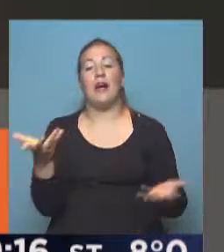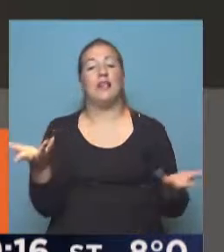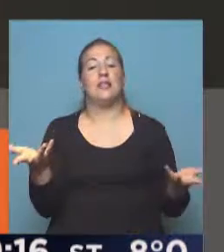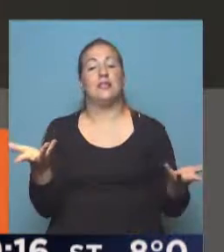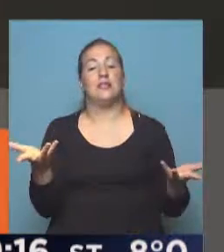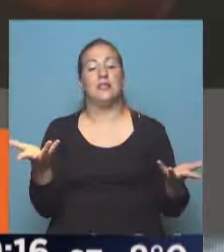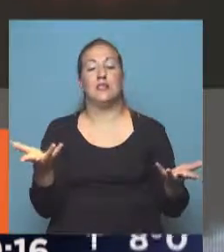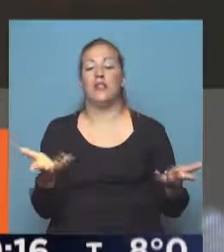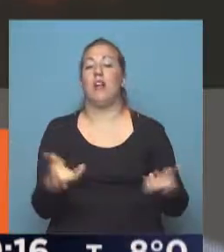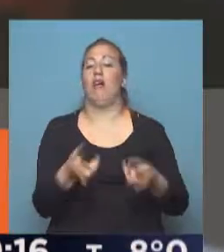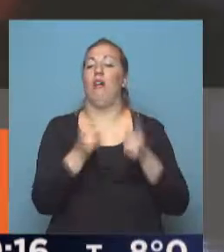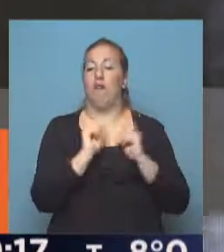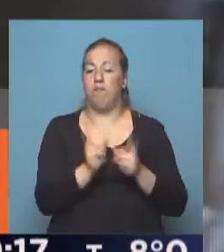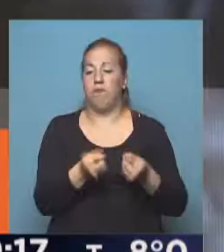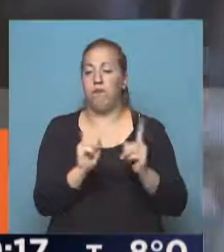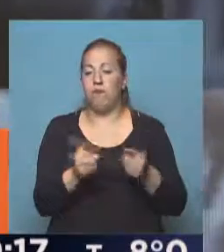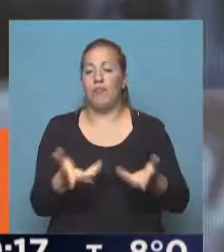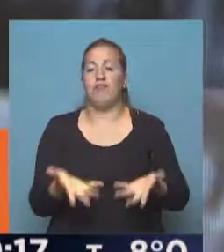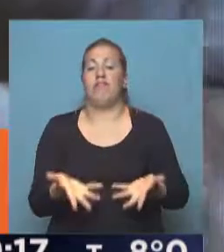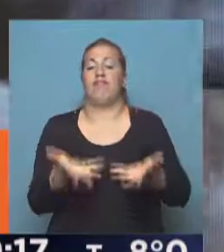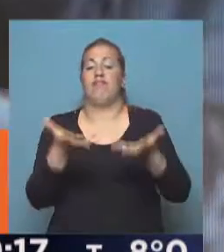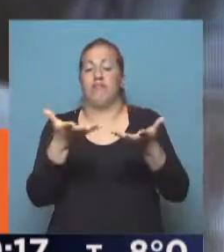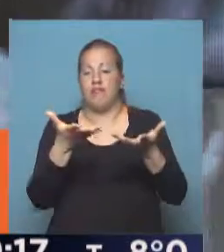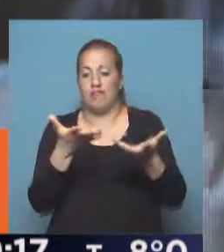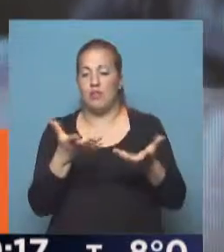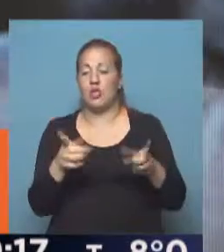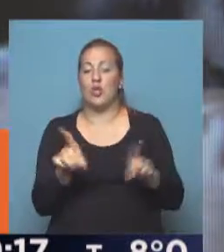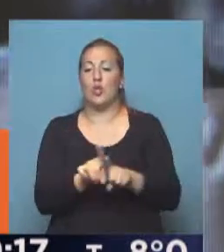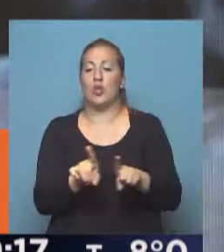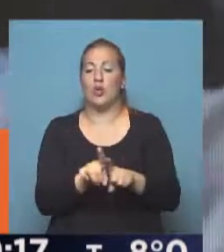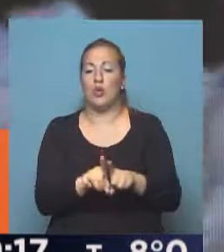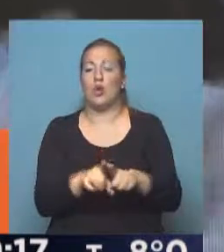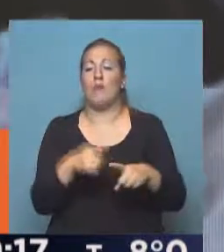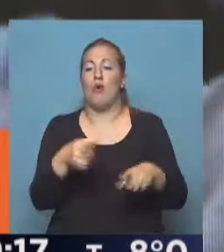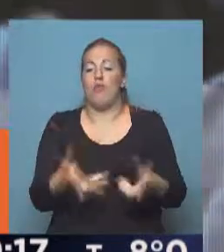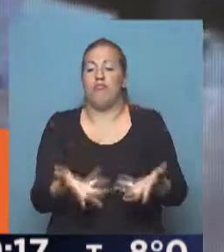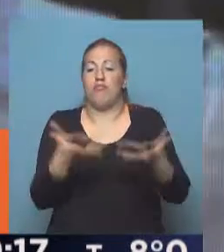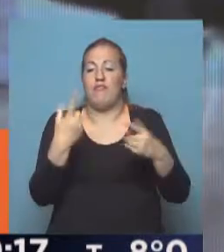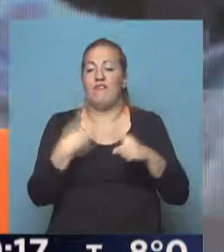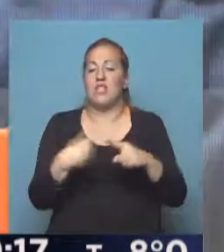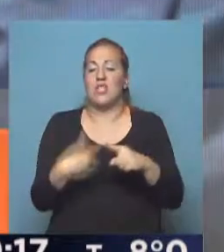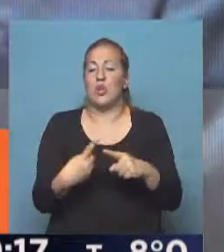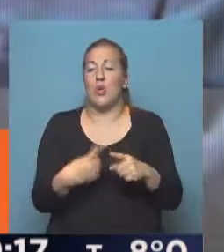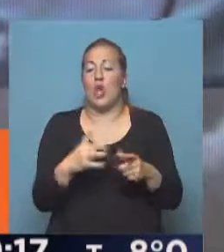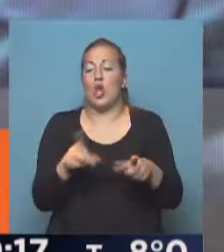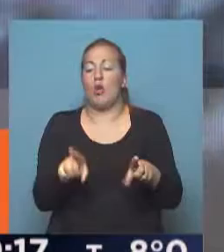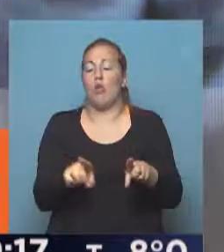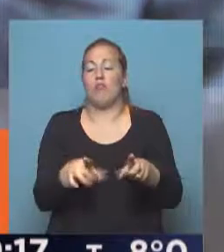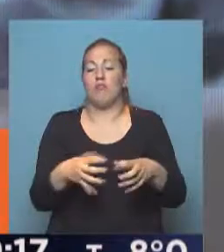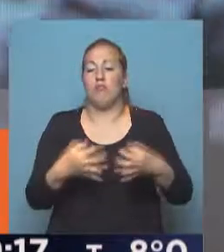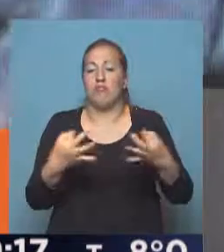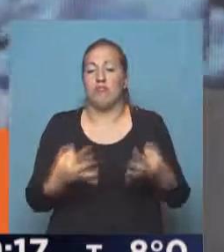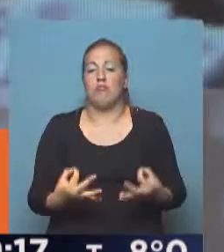esta permanencia este crecimiento esta adopción que se hizo del festival como un evento realmente que se lo